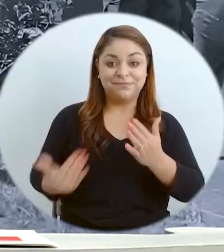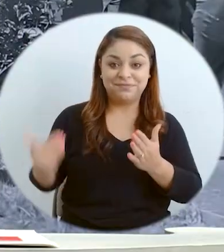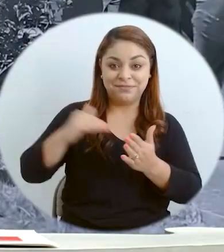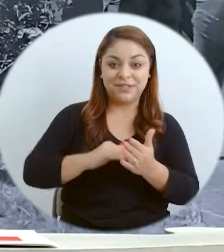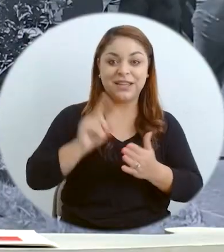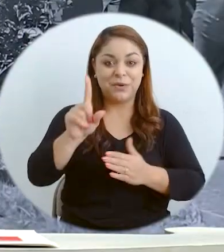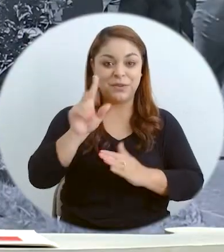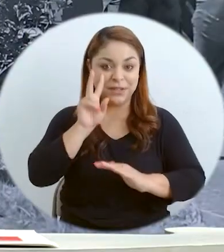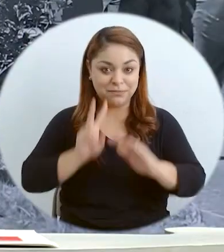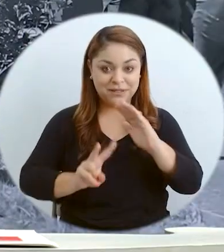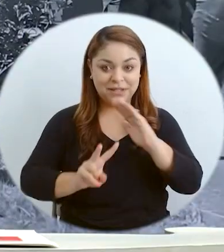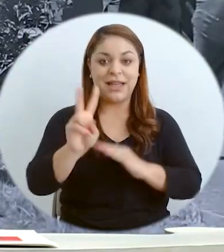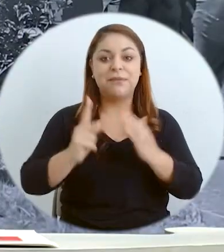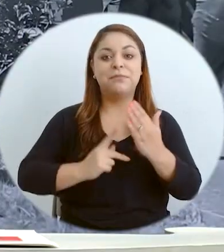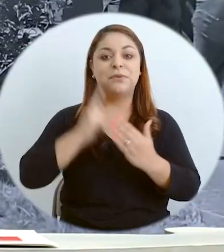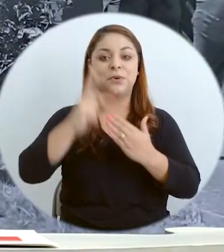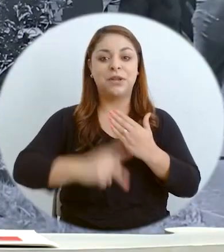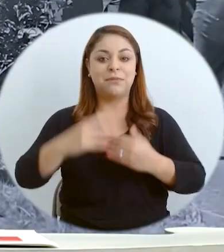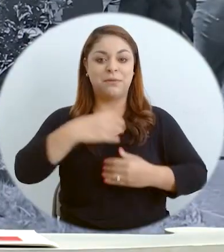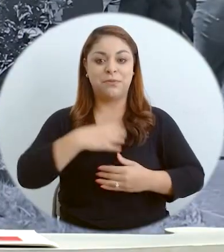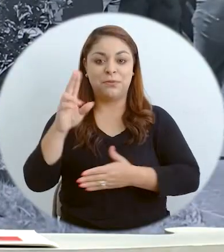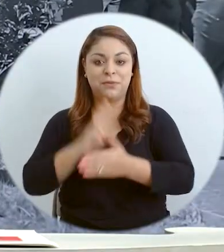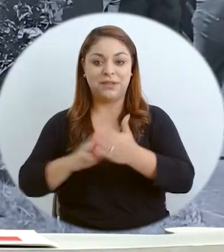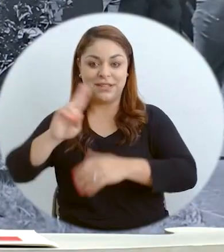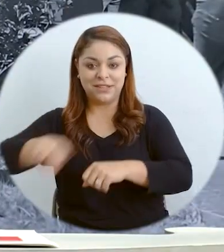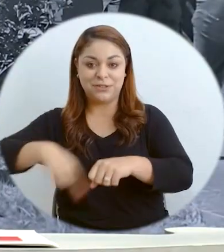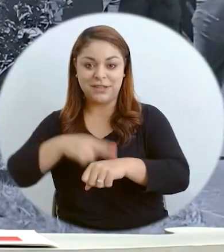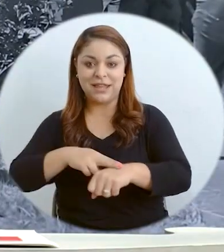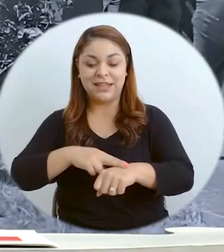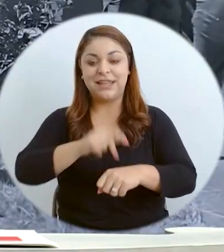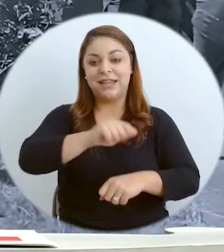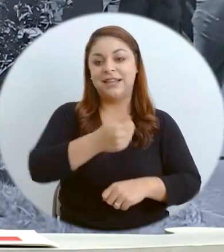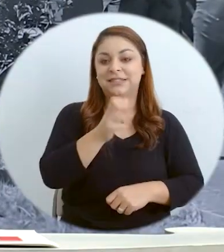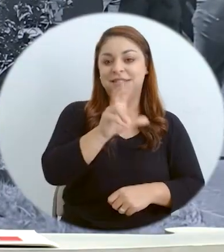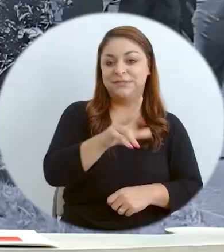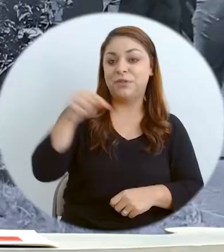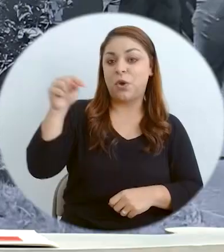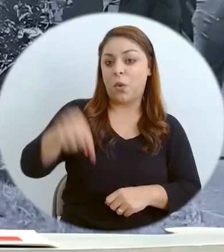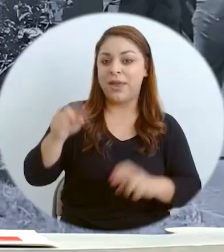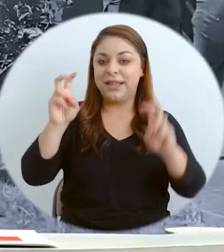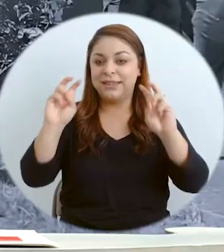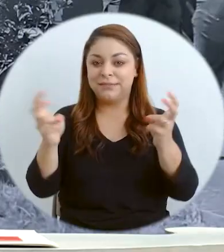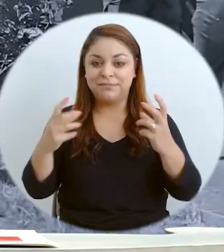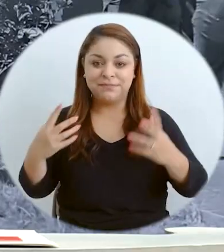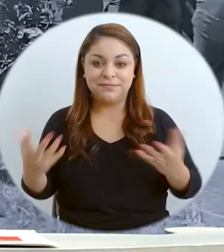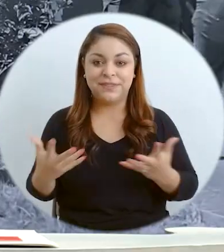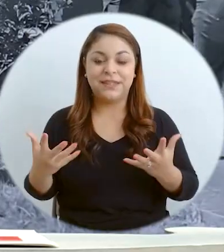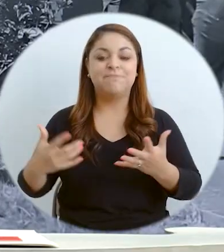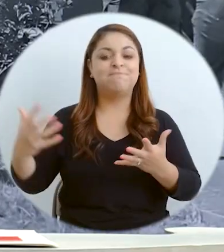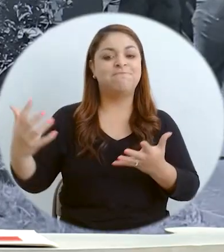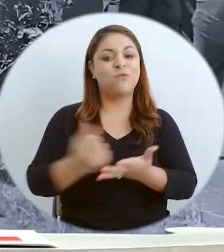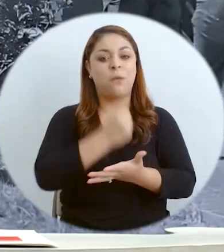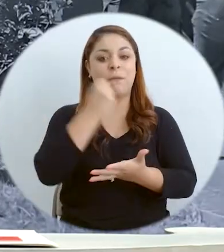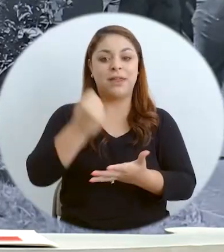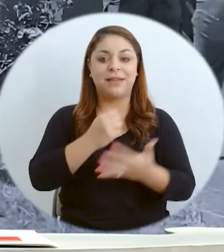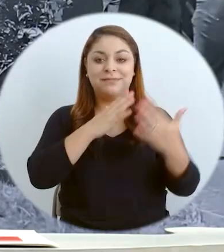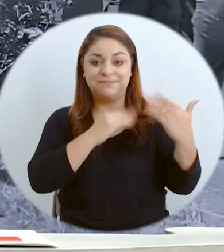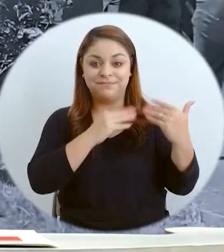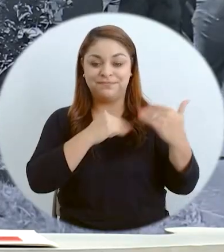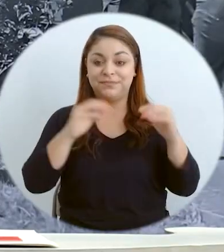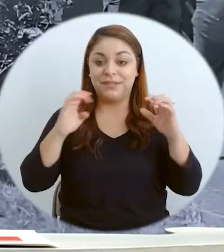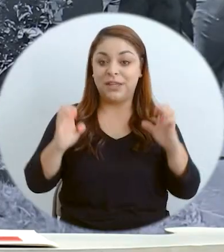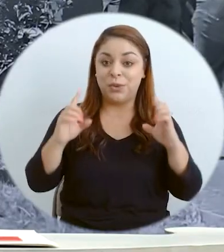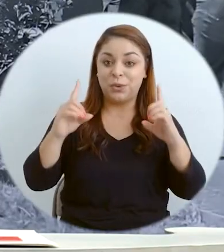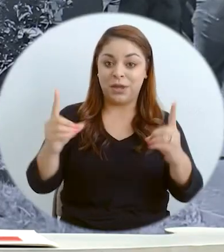Regresa usted a Una Mirada, del programa de la Universidad Nacional y de CINAR S.A. Hoy con el tema de recuperar la esperanza en la